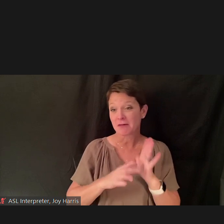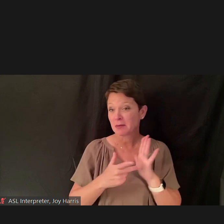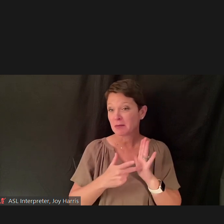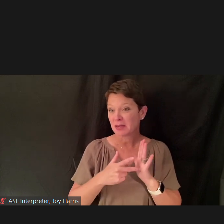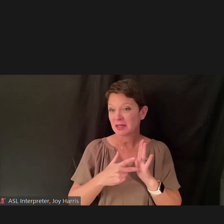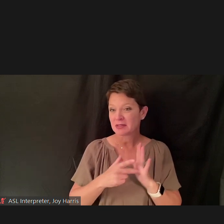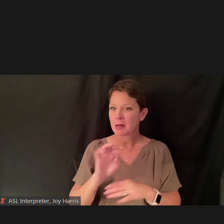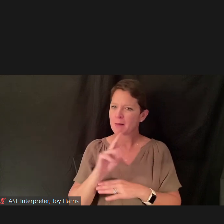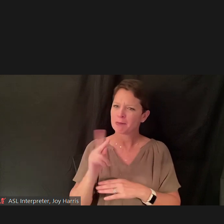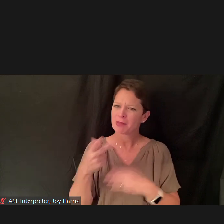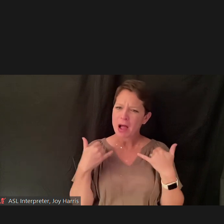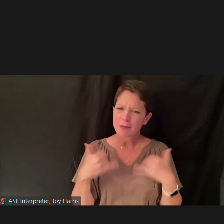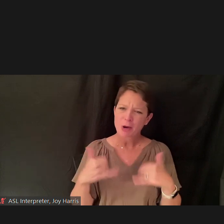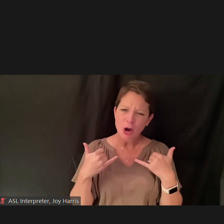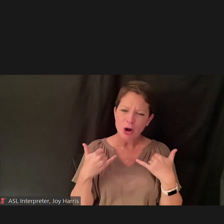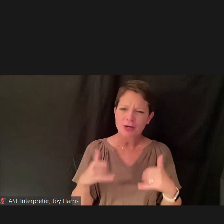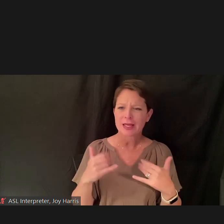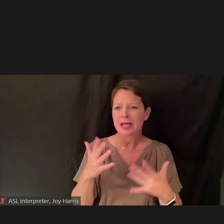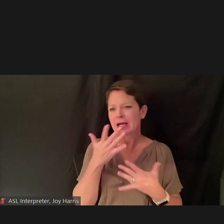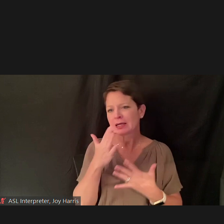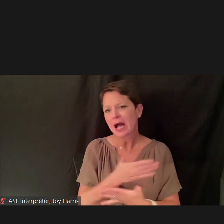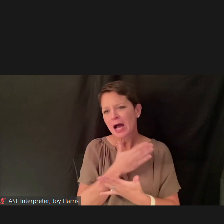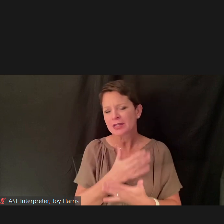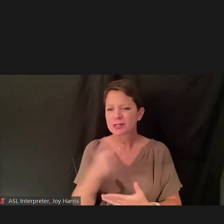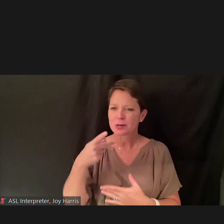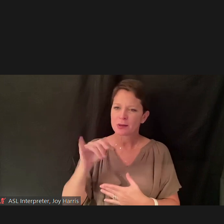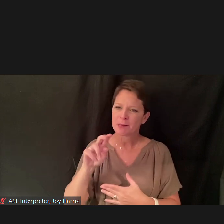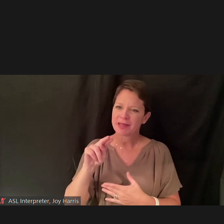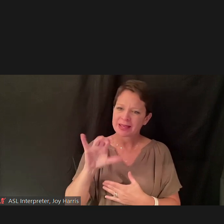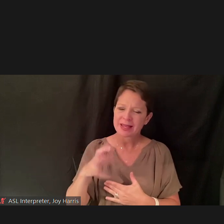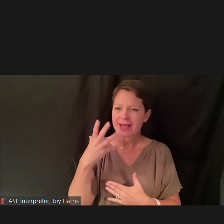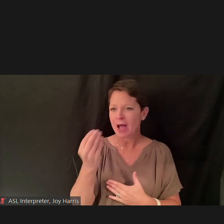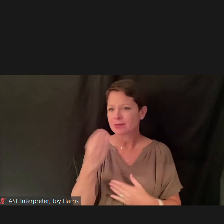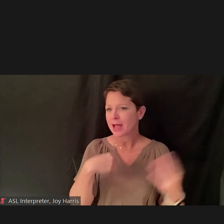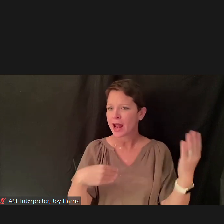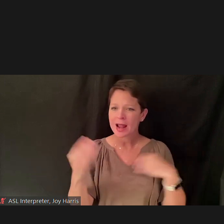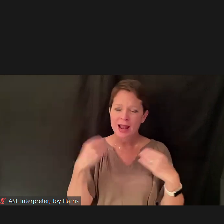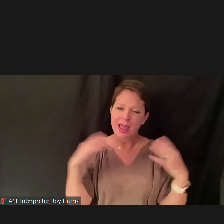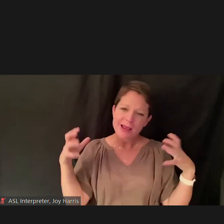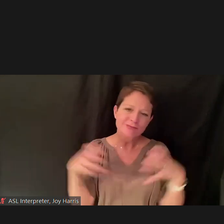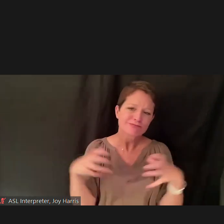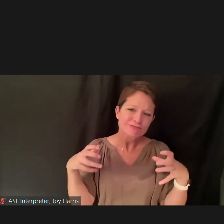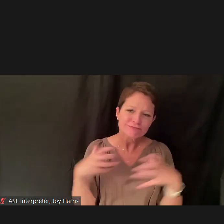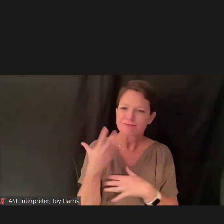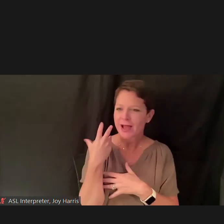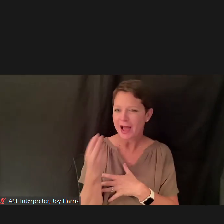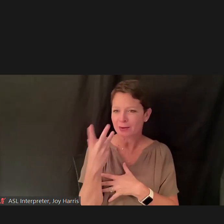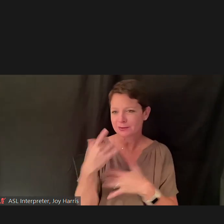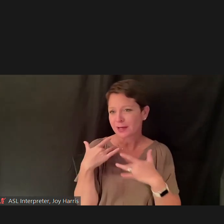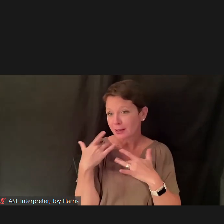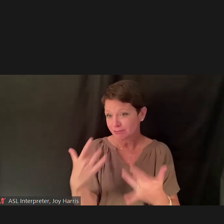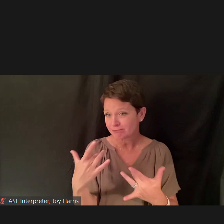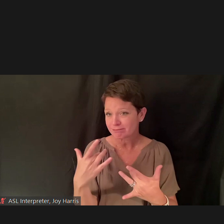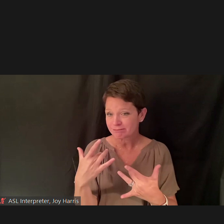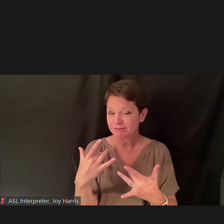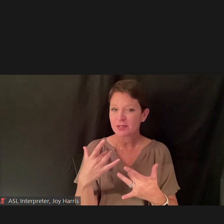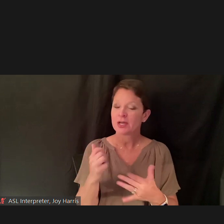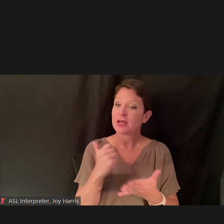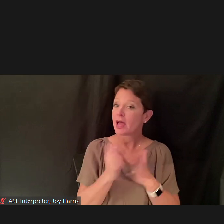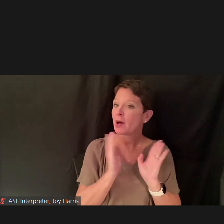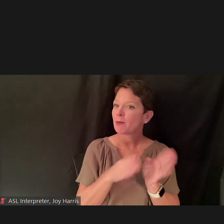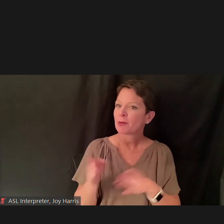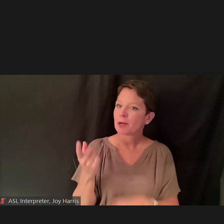El verano muchas veces implica fiestas de blog, pasadías, muchos eventos al aire